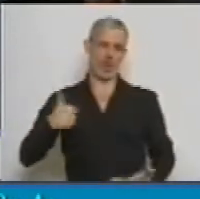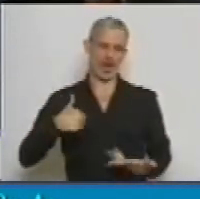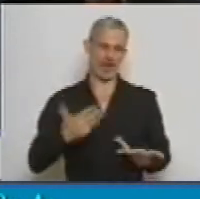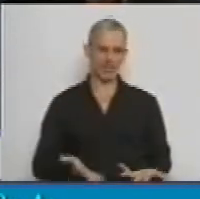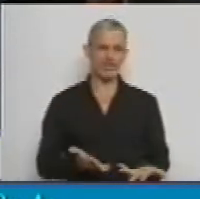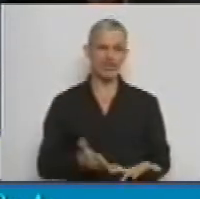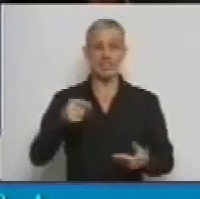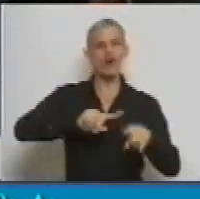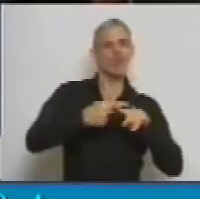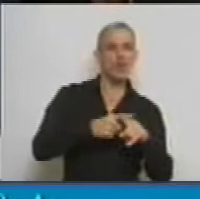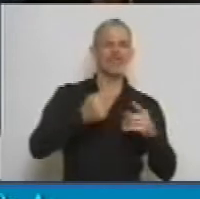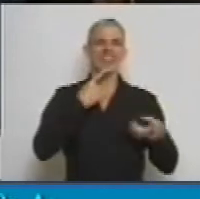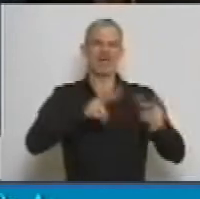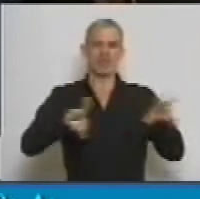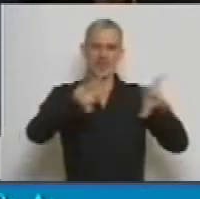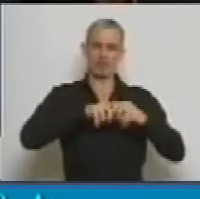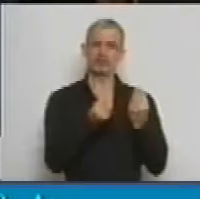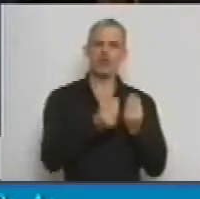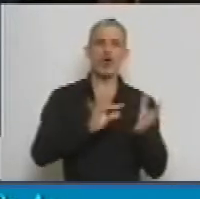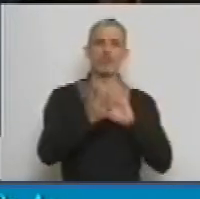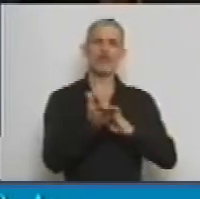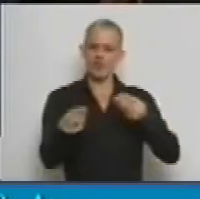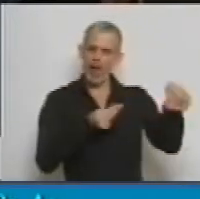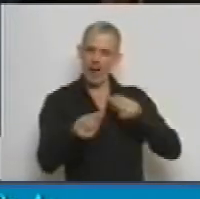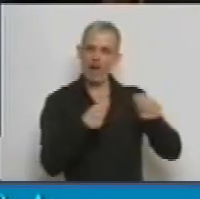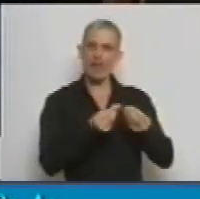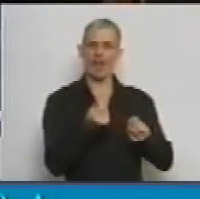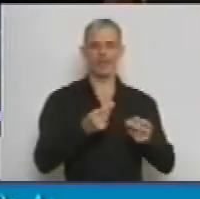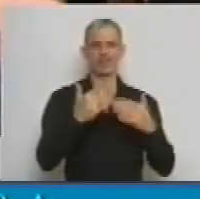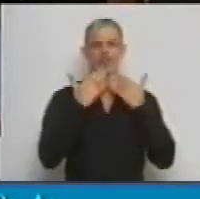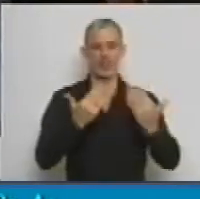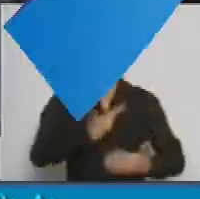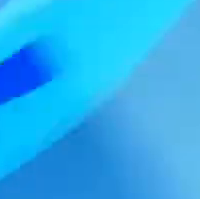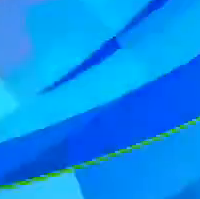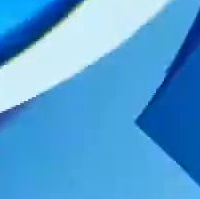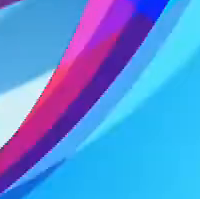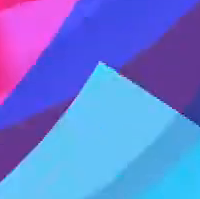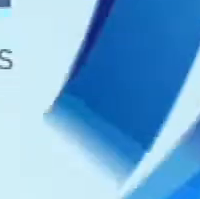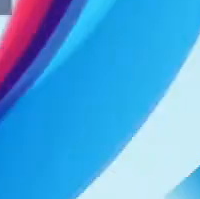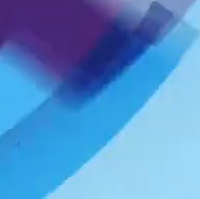esta política fiscal y esta forma de administrar los recursos públicos. Gracias, Presidenta. Muy bien.